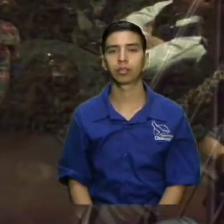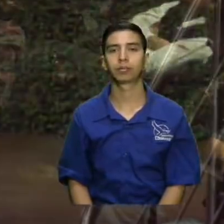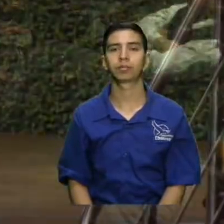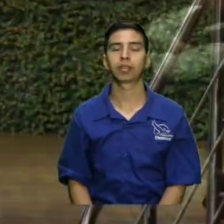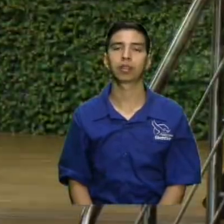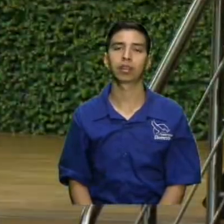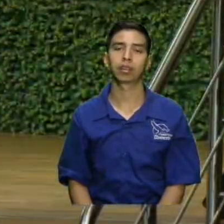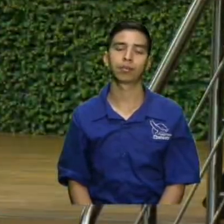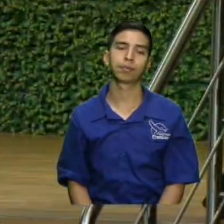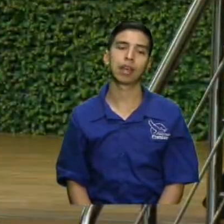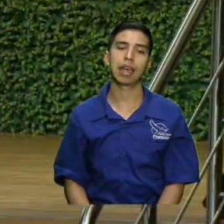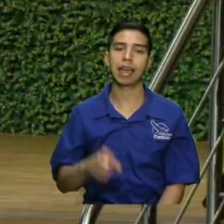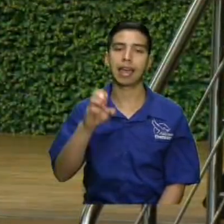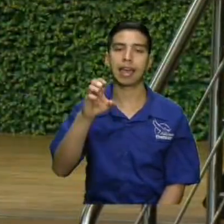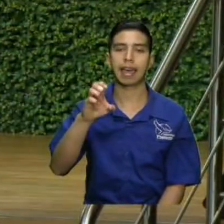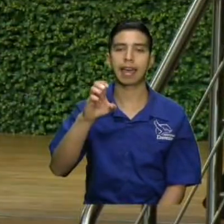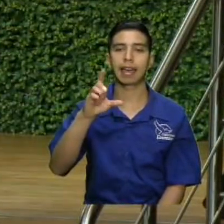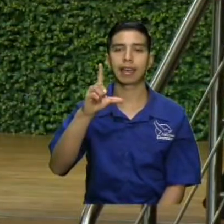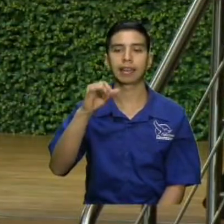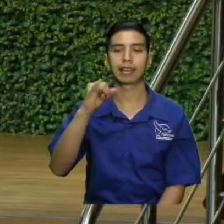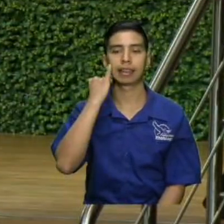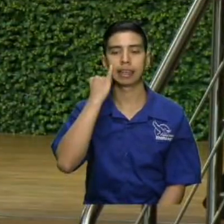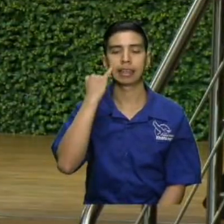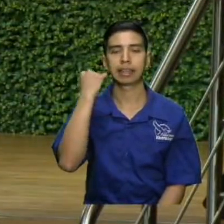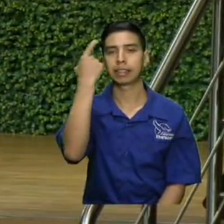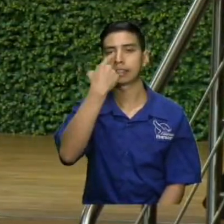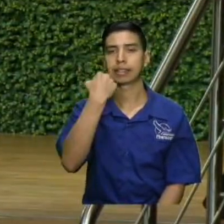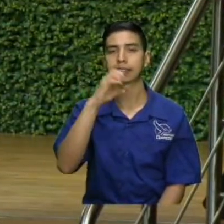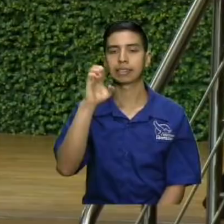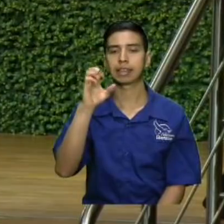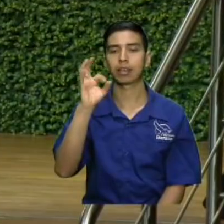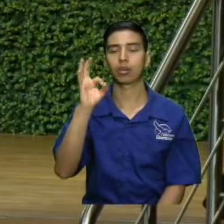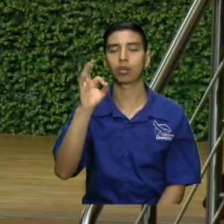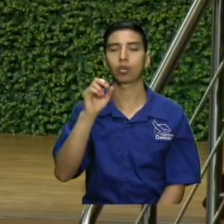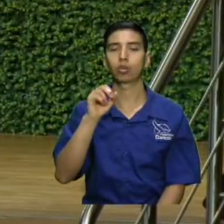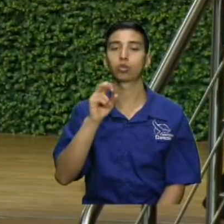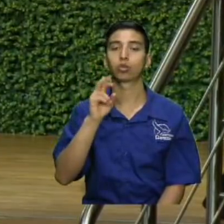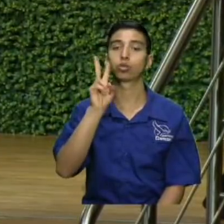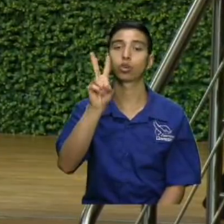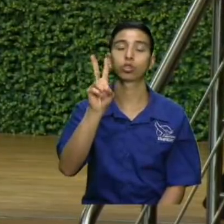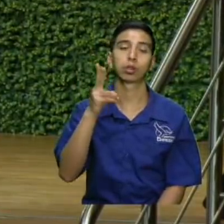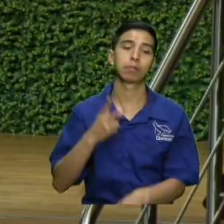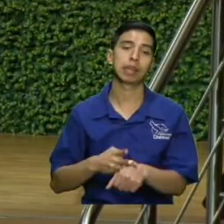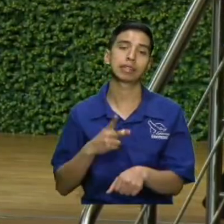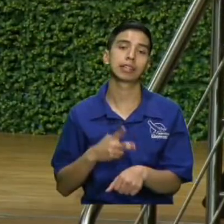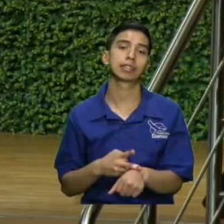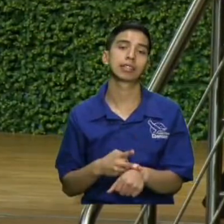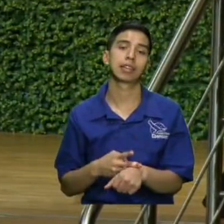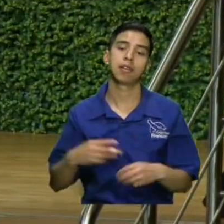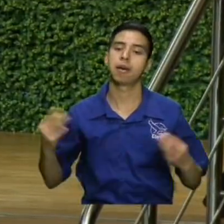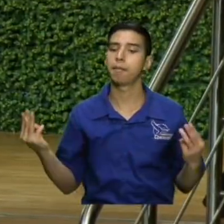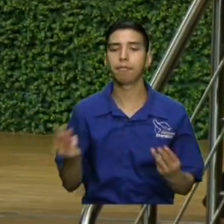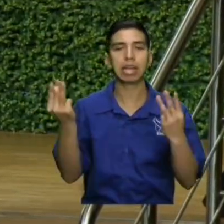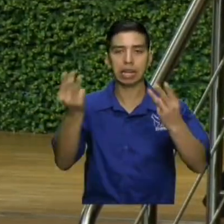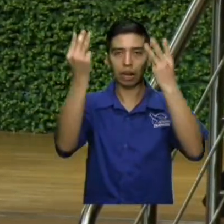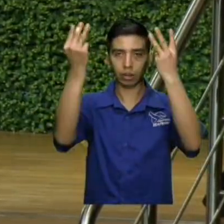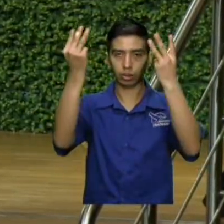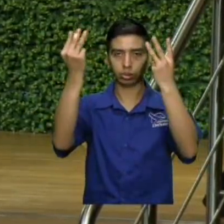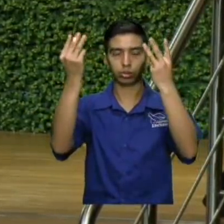el de Elías. Era impresionante. Pero miremos algunas cosas que me llaman muchísimo la atención. La porción